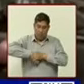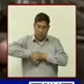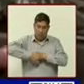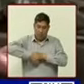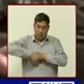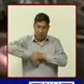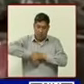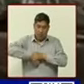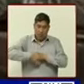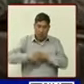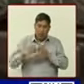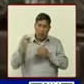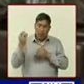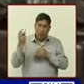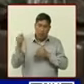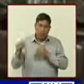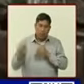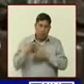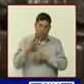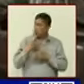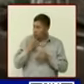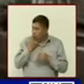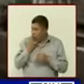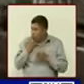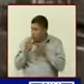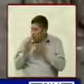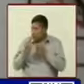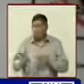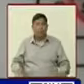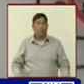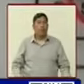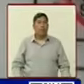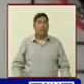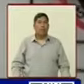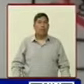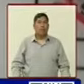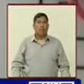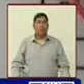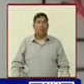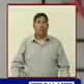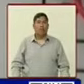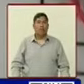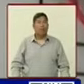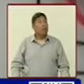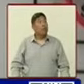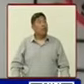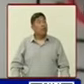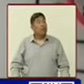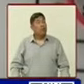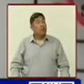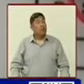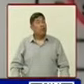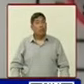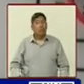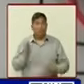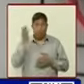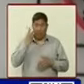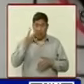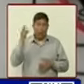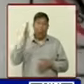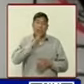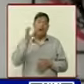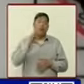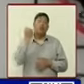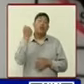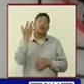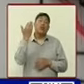pueda registrar fácilmente y tomar las medidas correspondientes. Ahora, justamente ahora está leyendo, si fíjese, está en